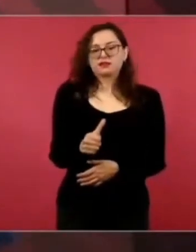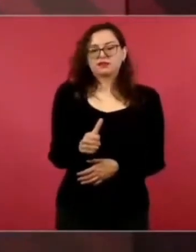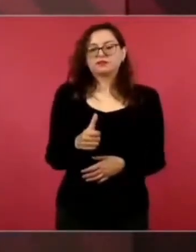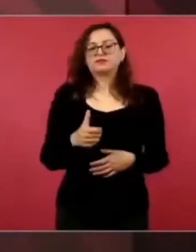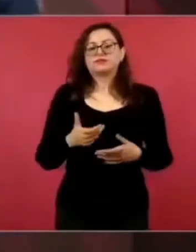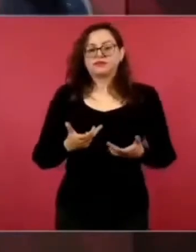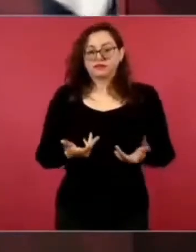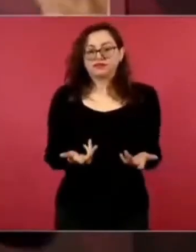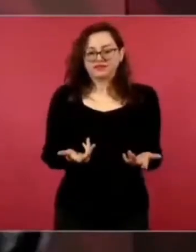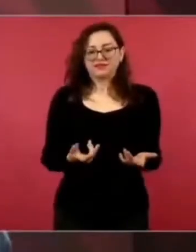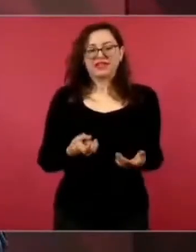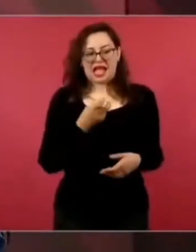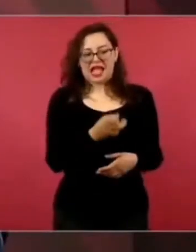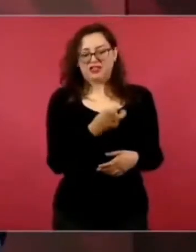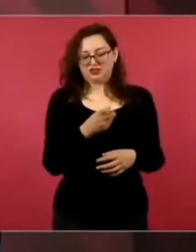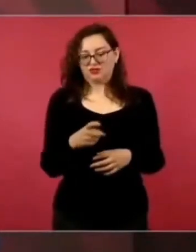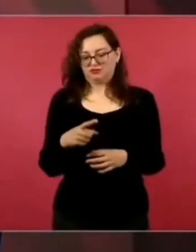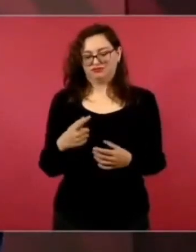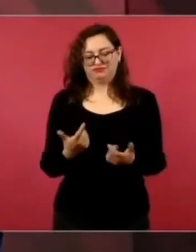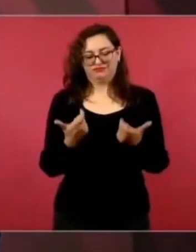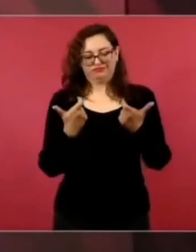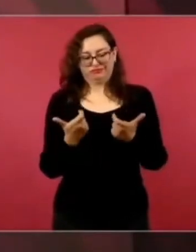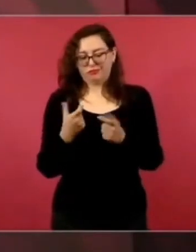esa plusvalía